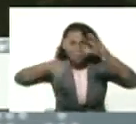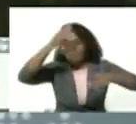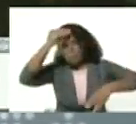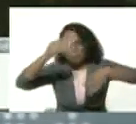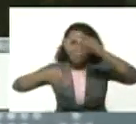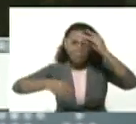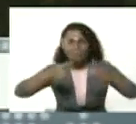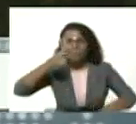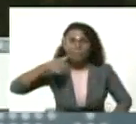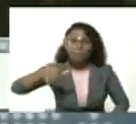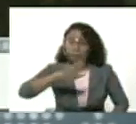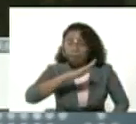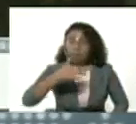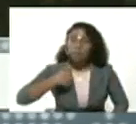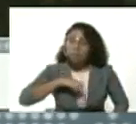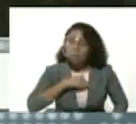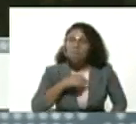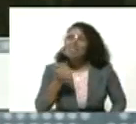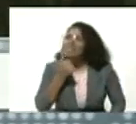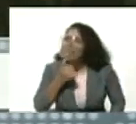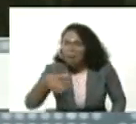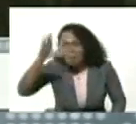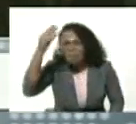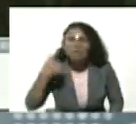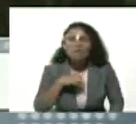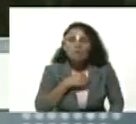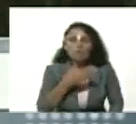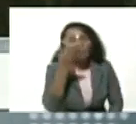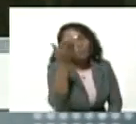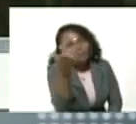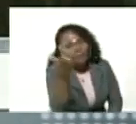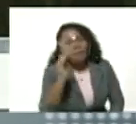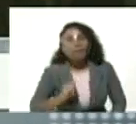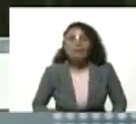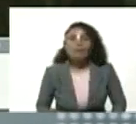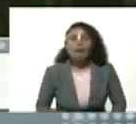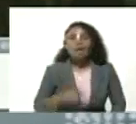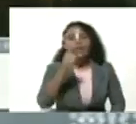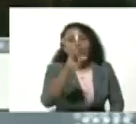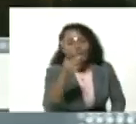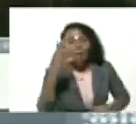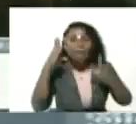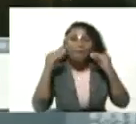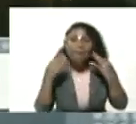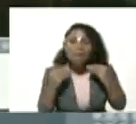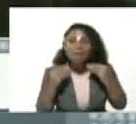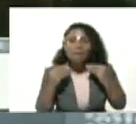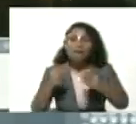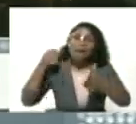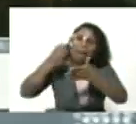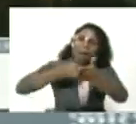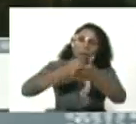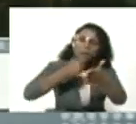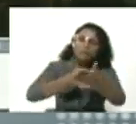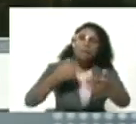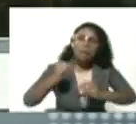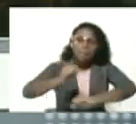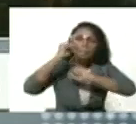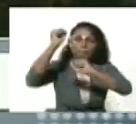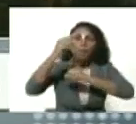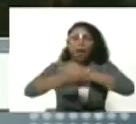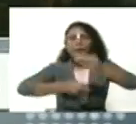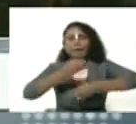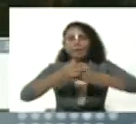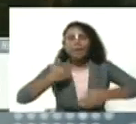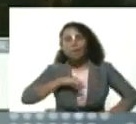aprendiendo del pueblo. ¿De quién aprendemos nosotros? De ustedes, de su experiencia y la lucha heroica que lleva